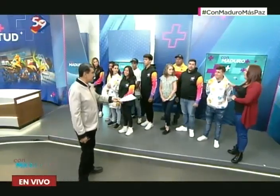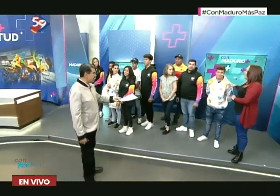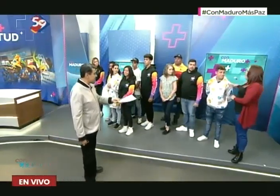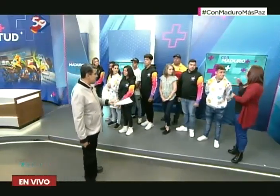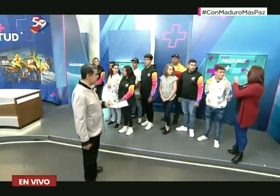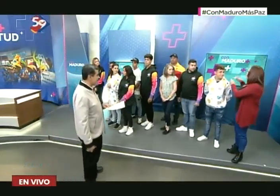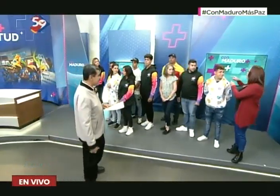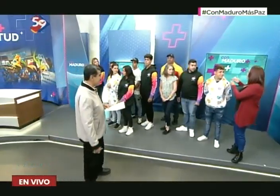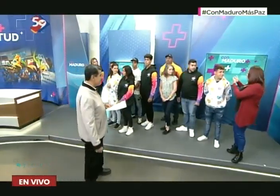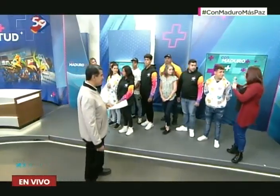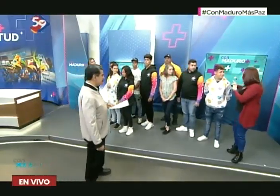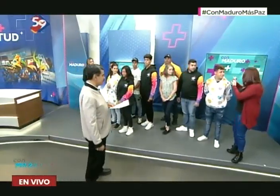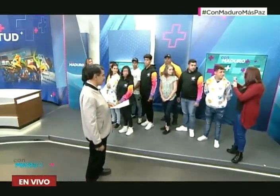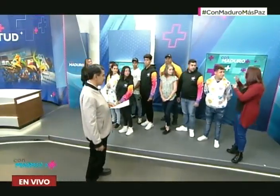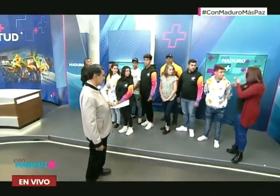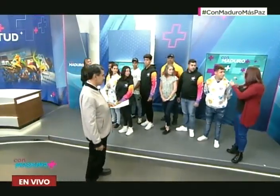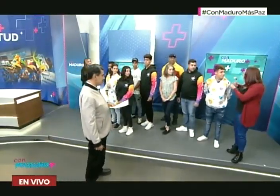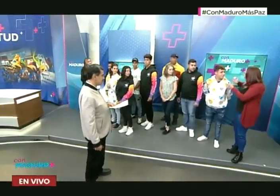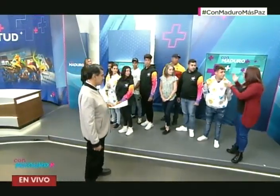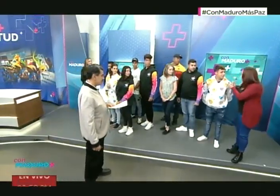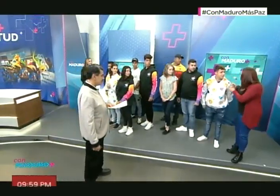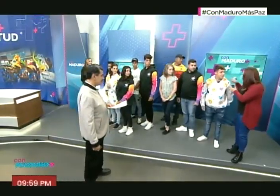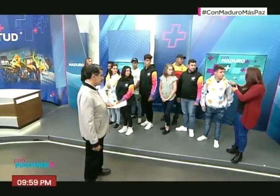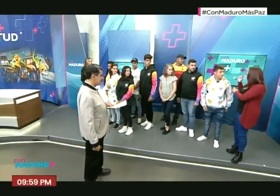hiciste para lograr ese promedio tan alto?